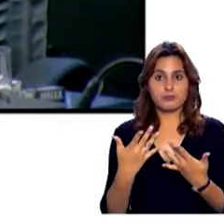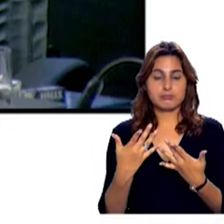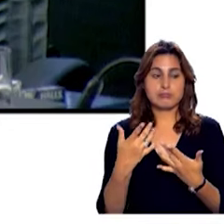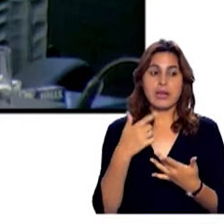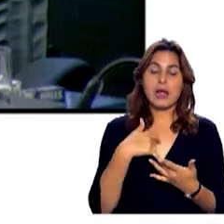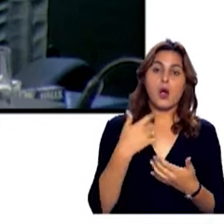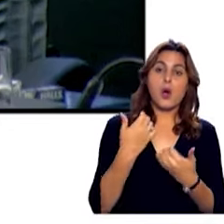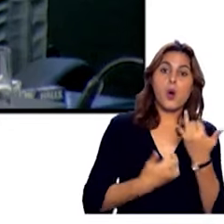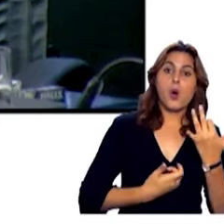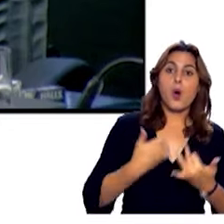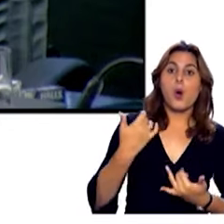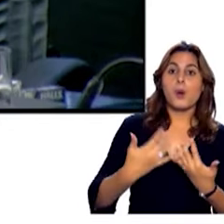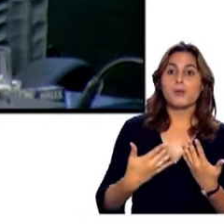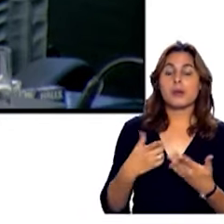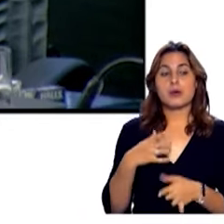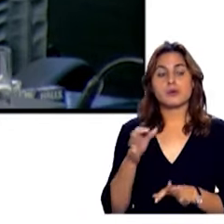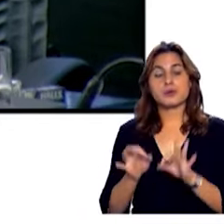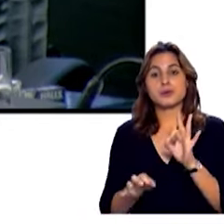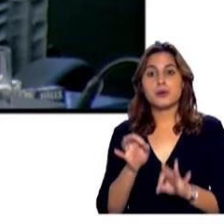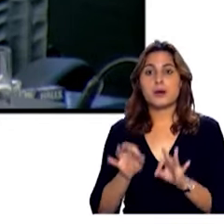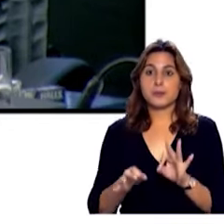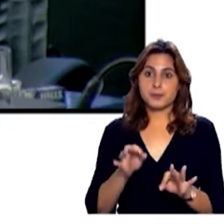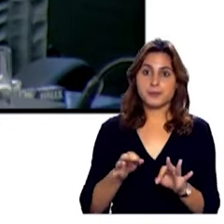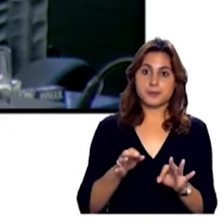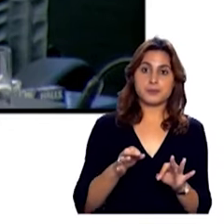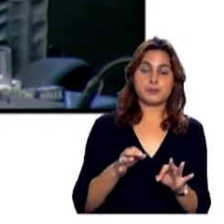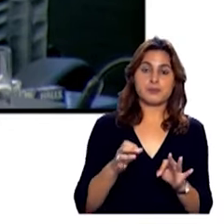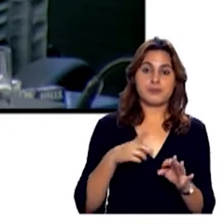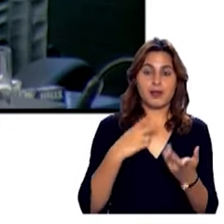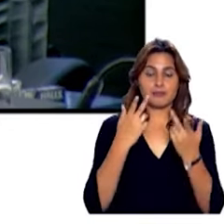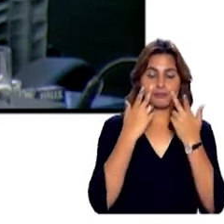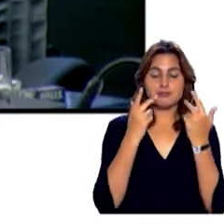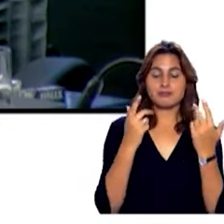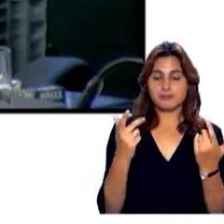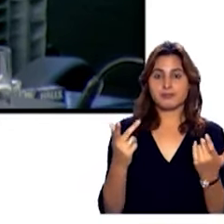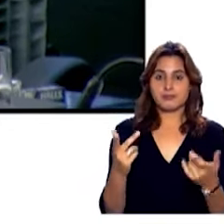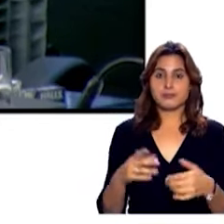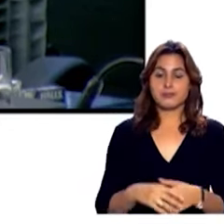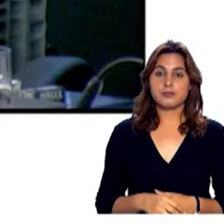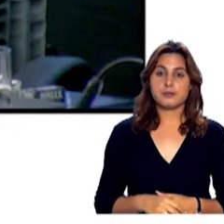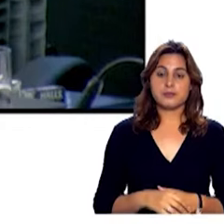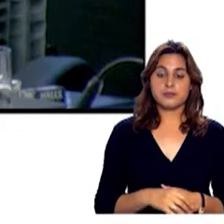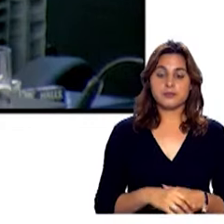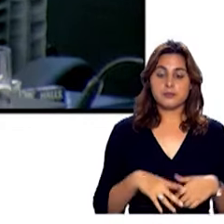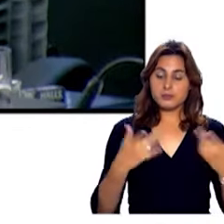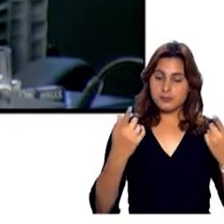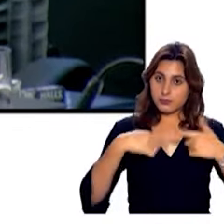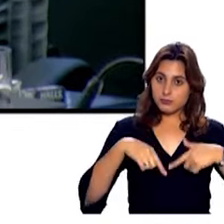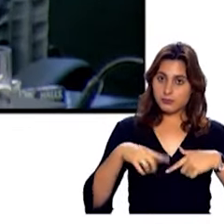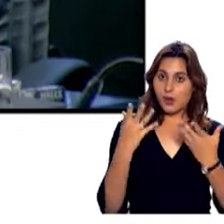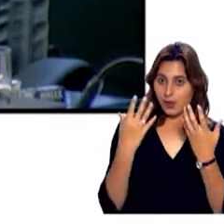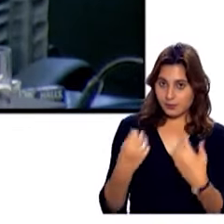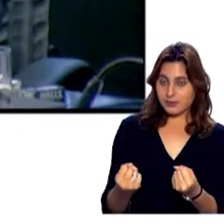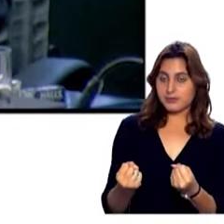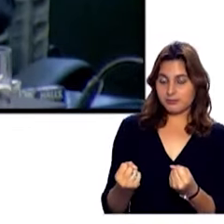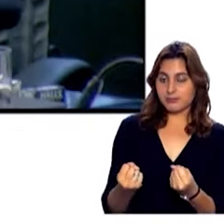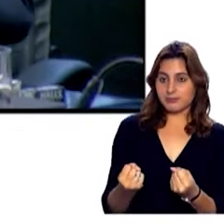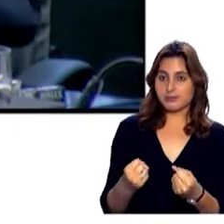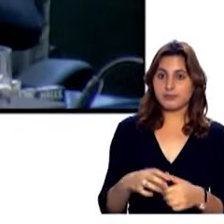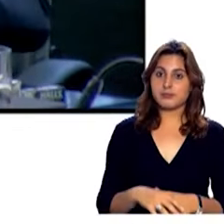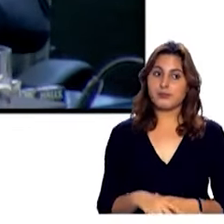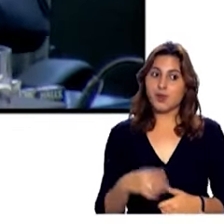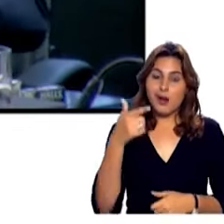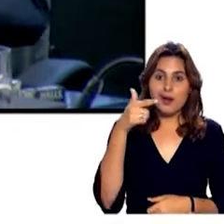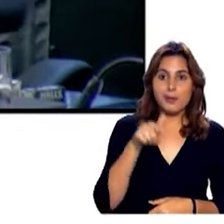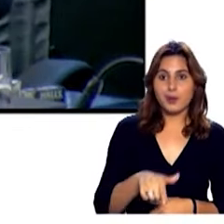confirmamos no entramos en asun no volvemos a valorar la prueba Y A ponernos en la situación del tribunal de instancia para decir coincidimos